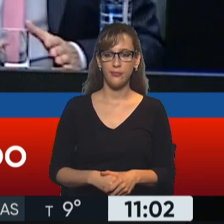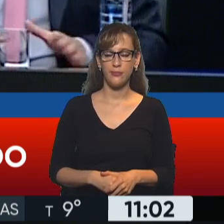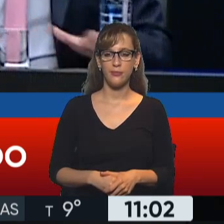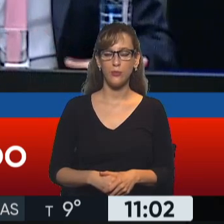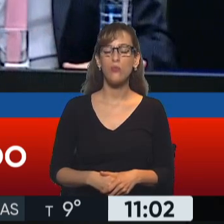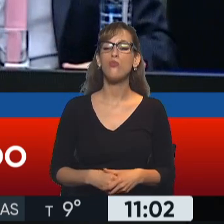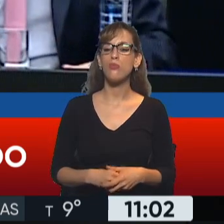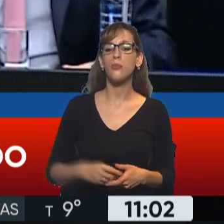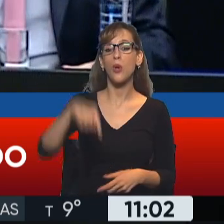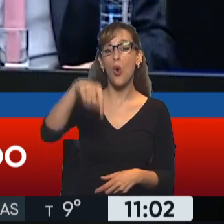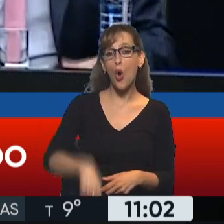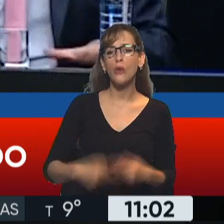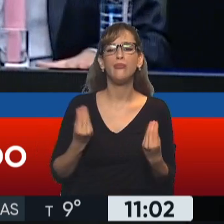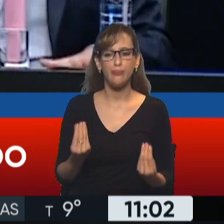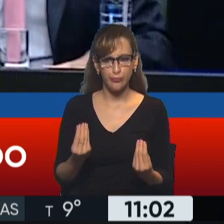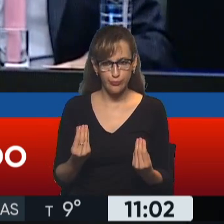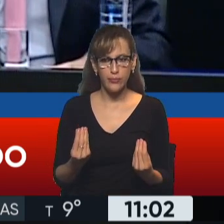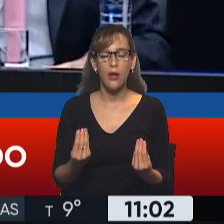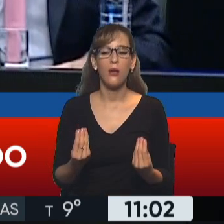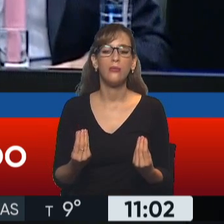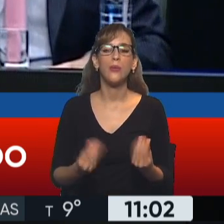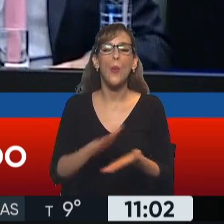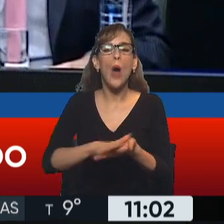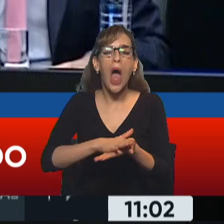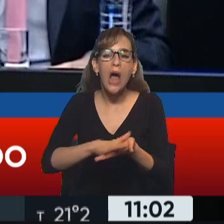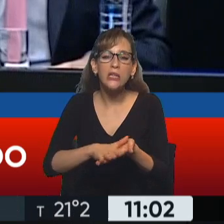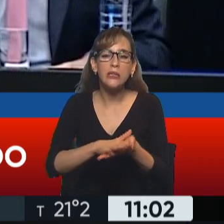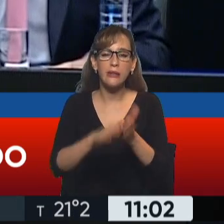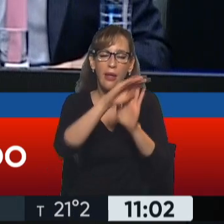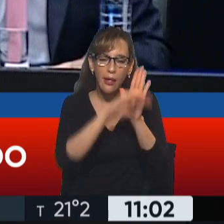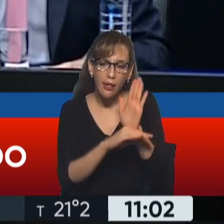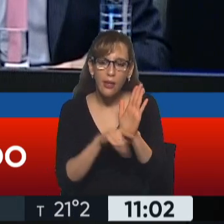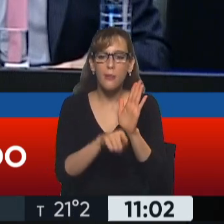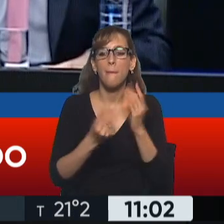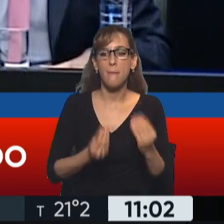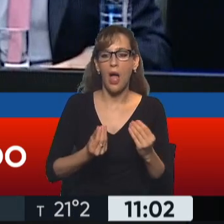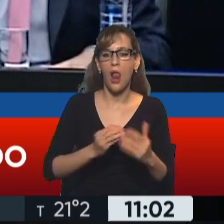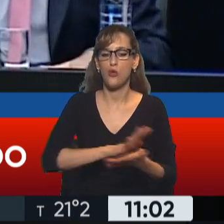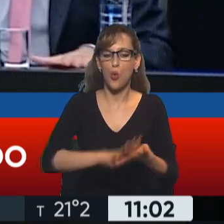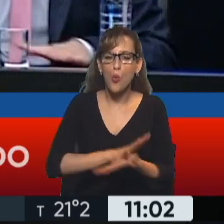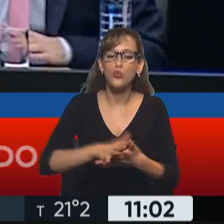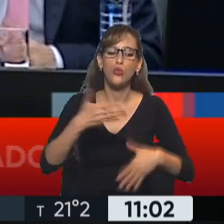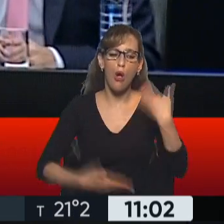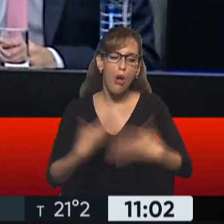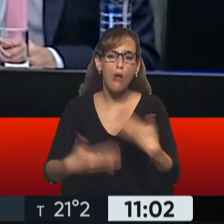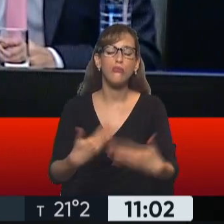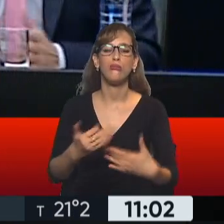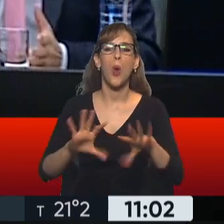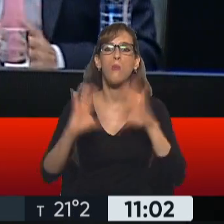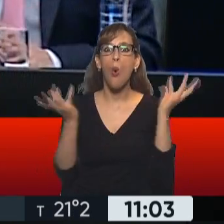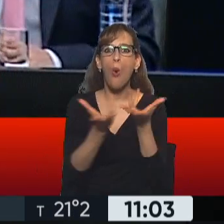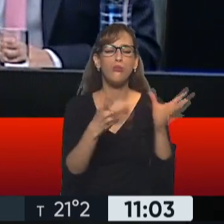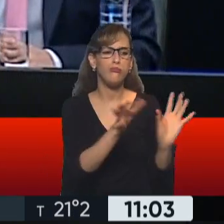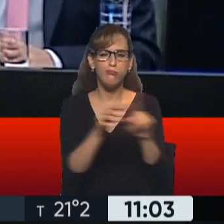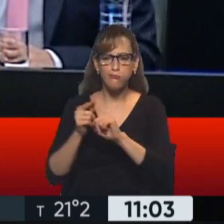Hoy lo que tenemos es una plataforma de base para seguir construyendo soluciones en un mundo interconectado y